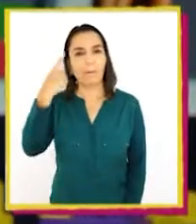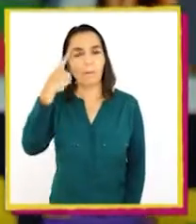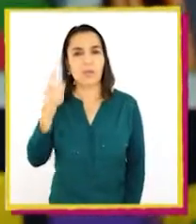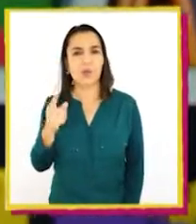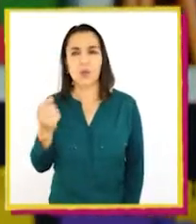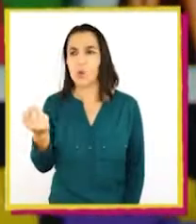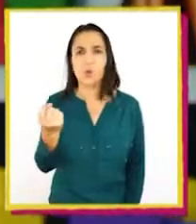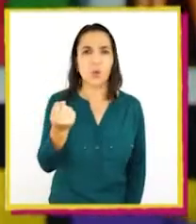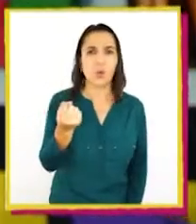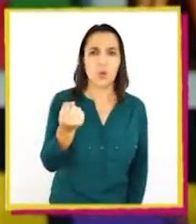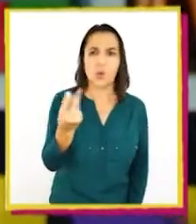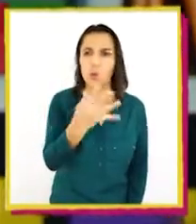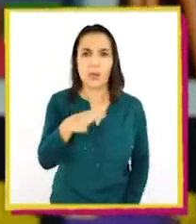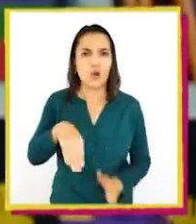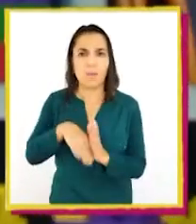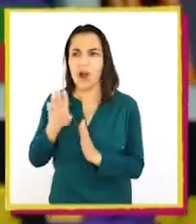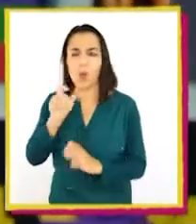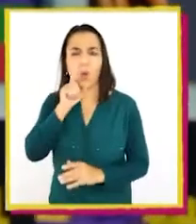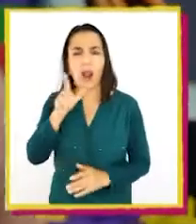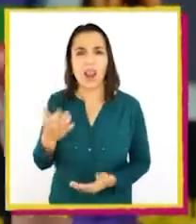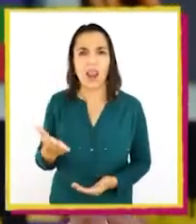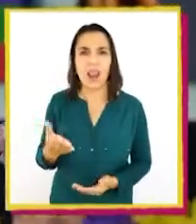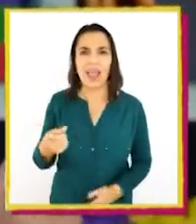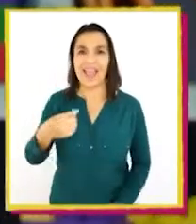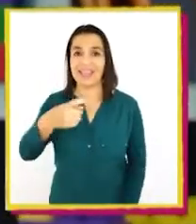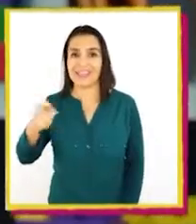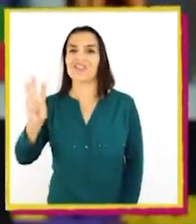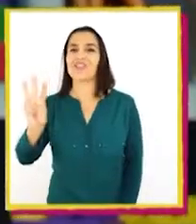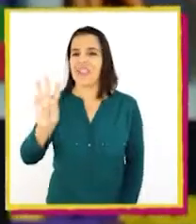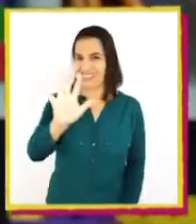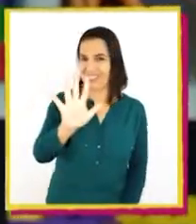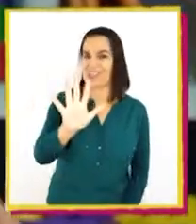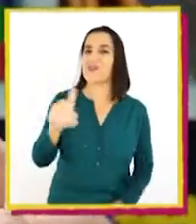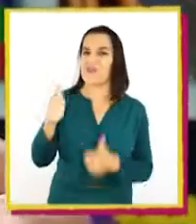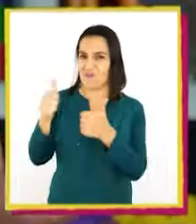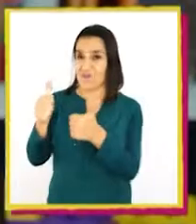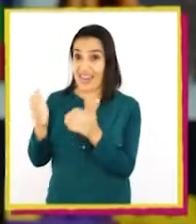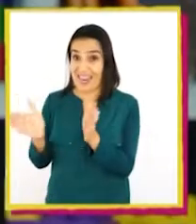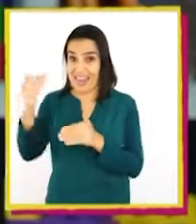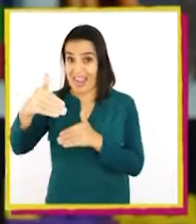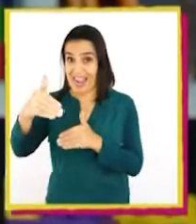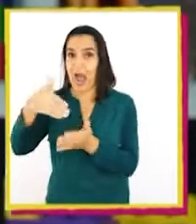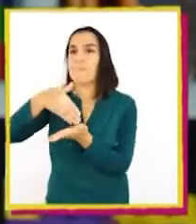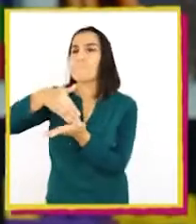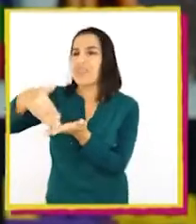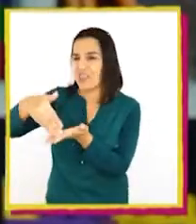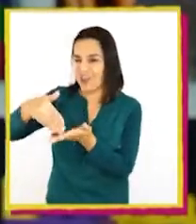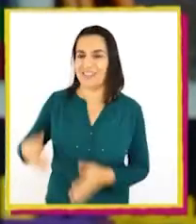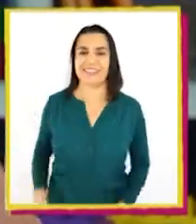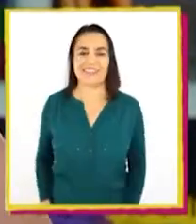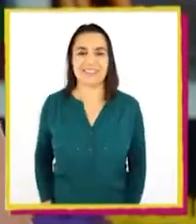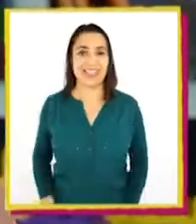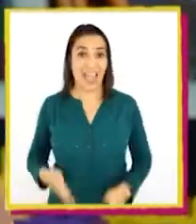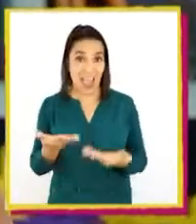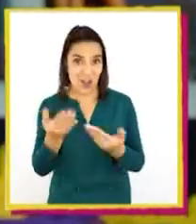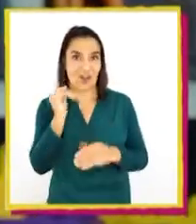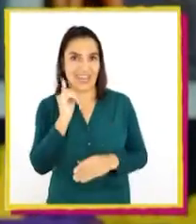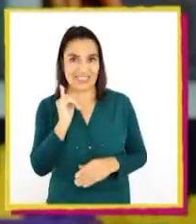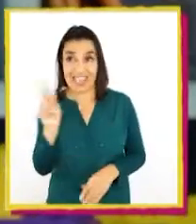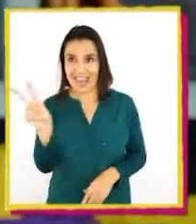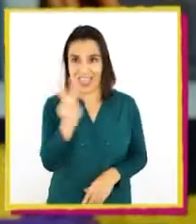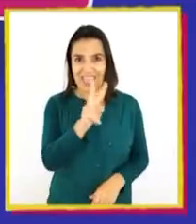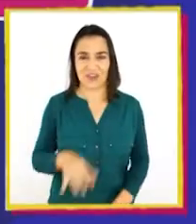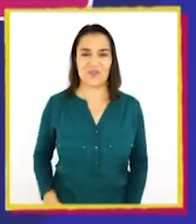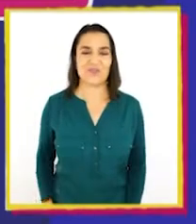Pero, ¿cuál es el número? El 135, porque está en la caja de los millones. Ahora sí